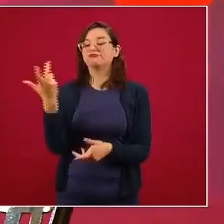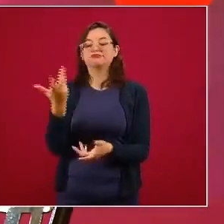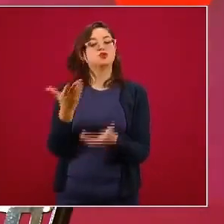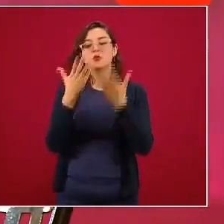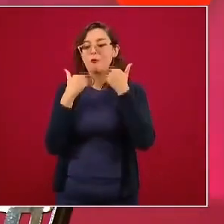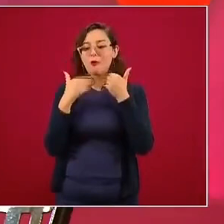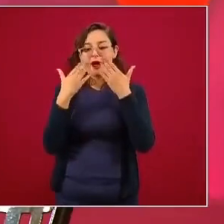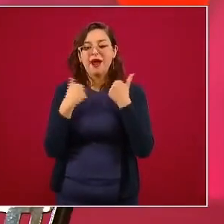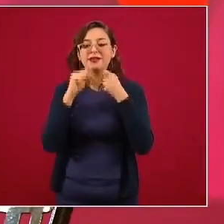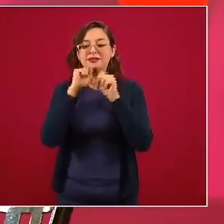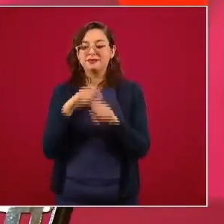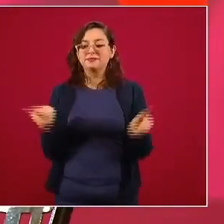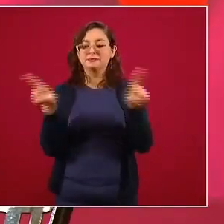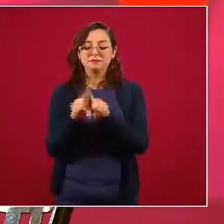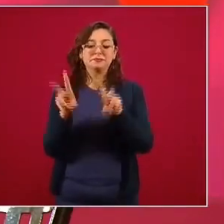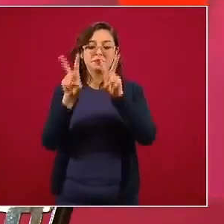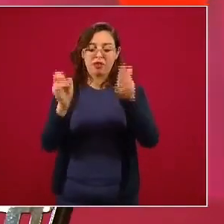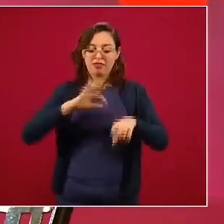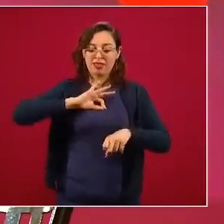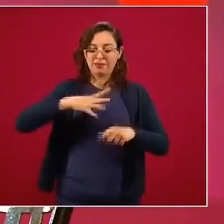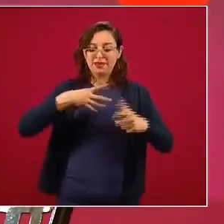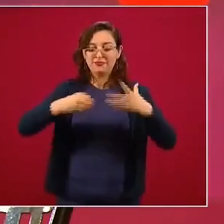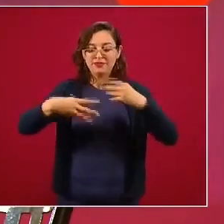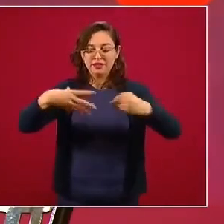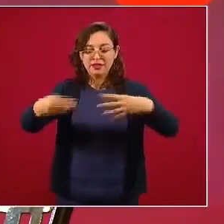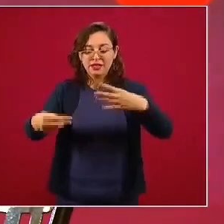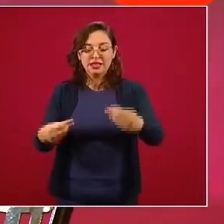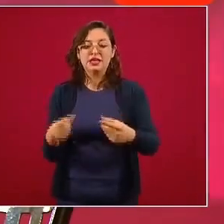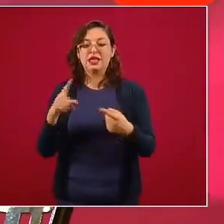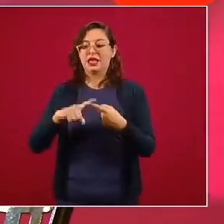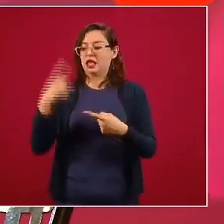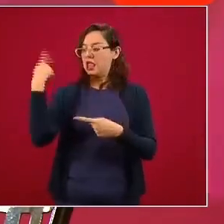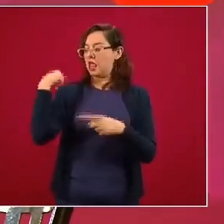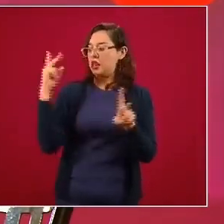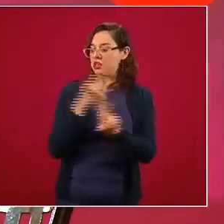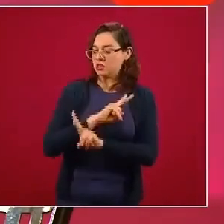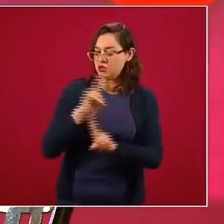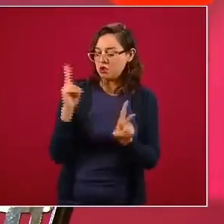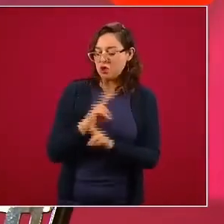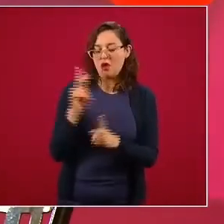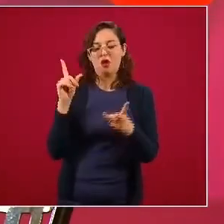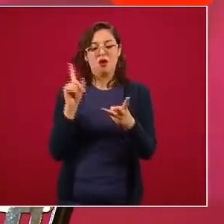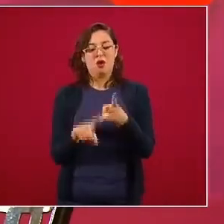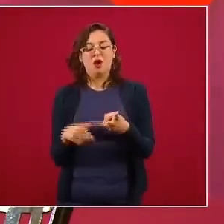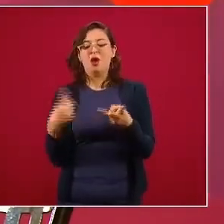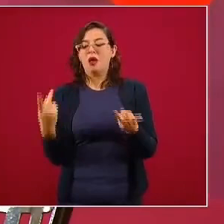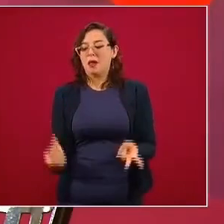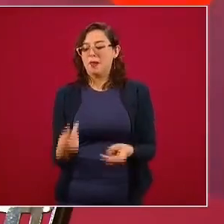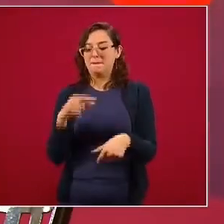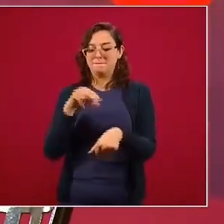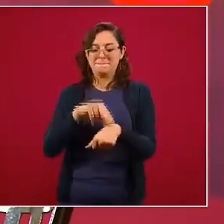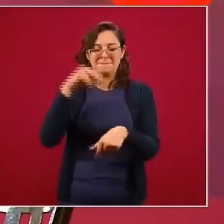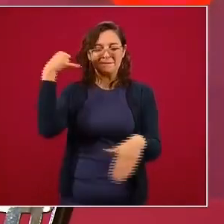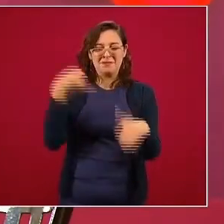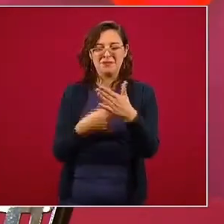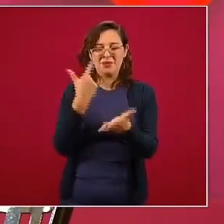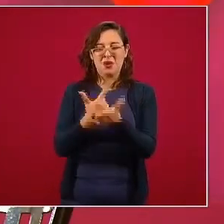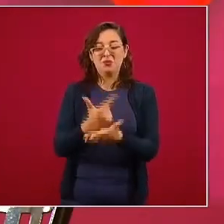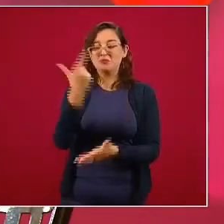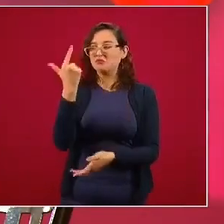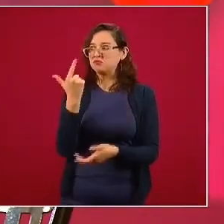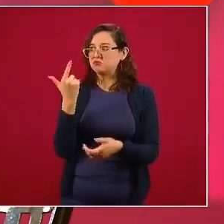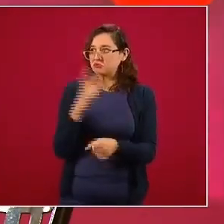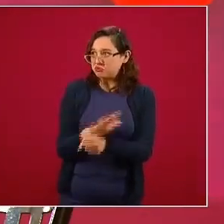En campos especializados como la infectología, como la neumología, como la medicina crítica, no tenemos